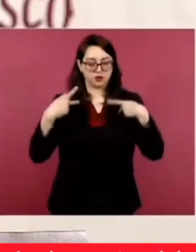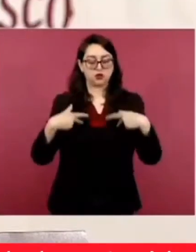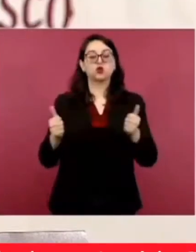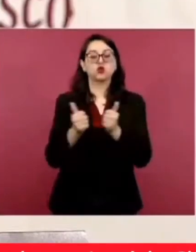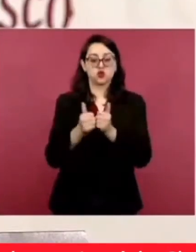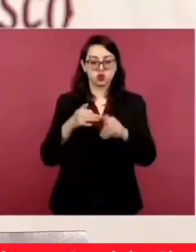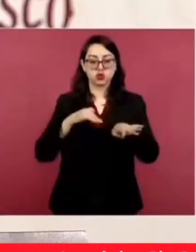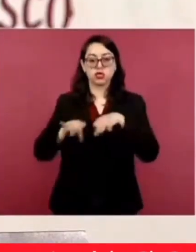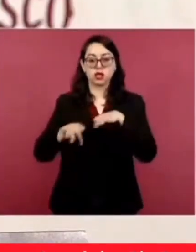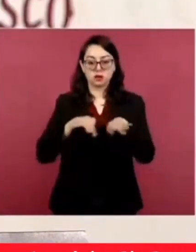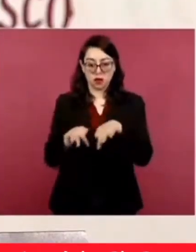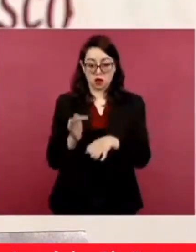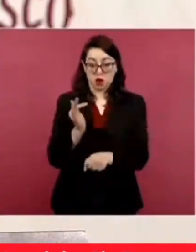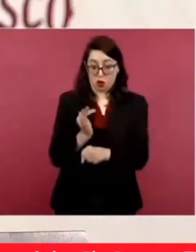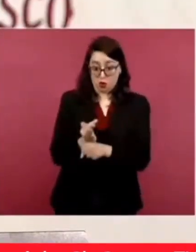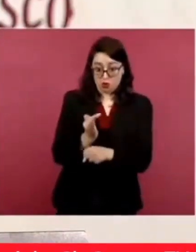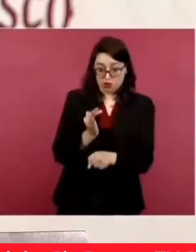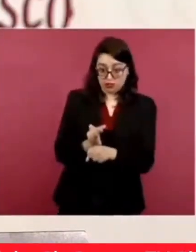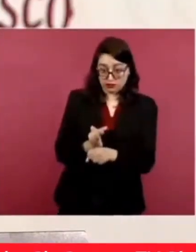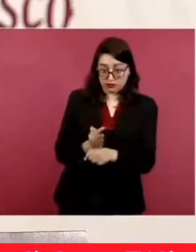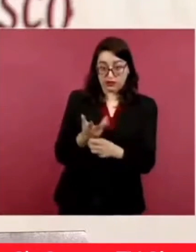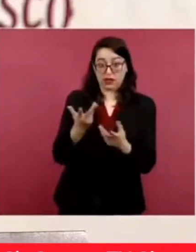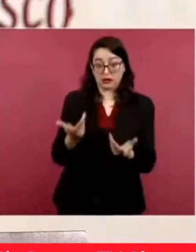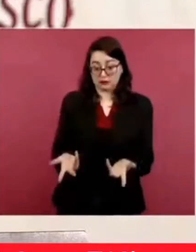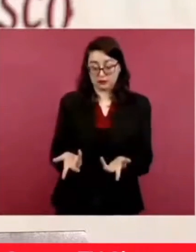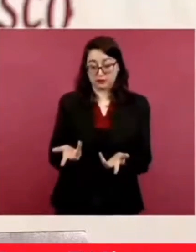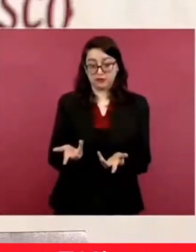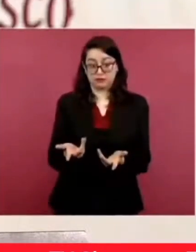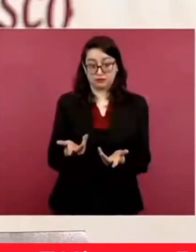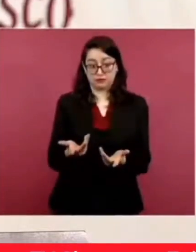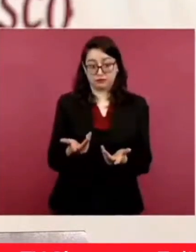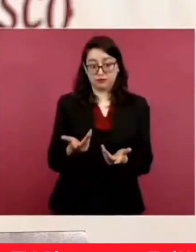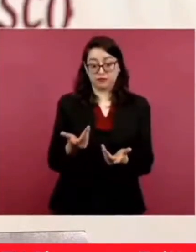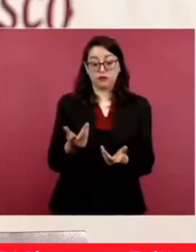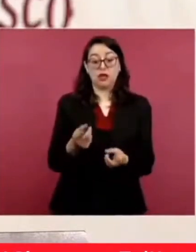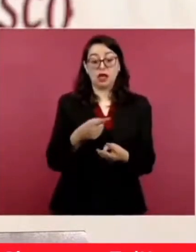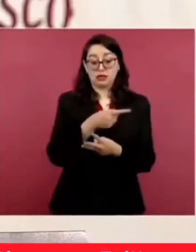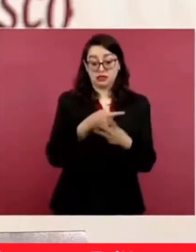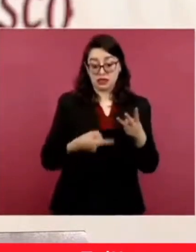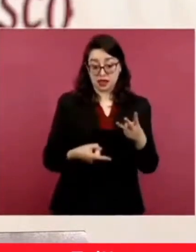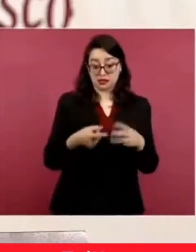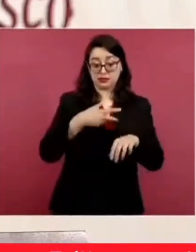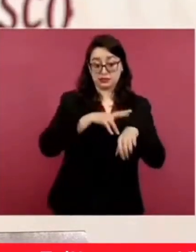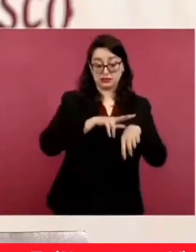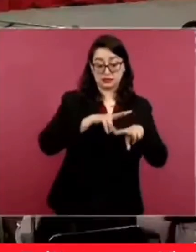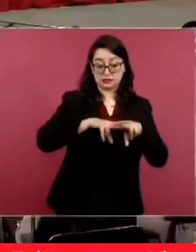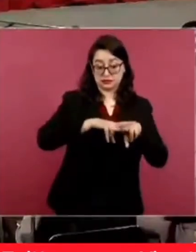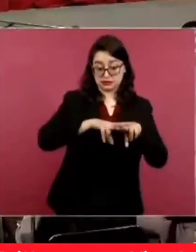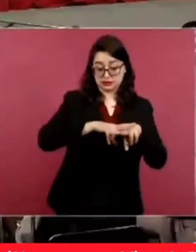tenemos trabajando al día de hoy en los tres tramos del tren y en el Aeropuerto Internacional de Tulum